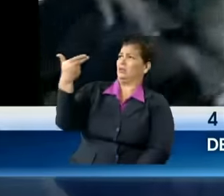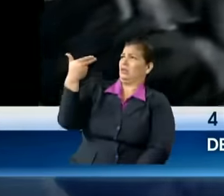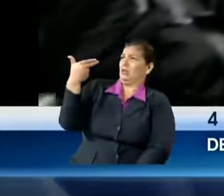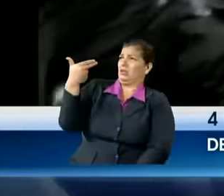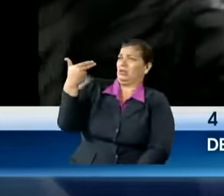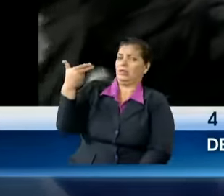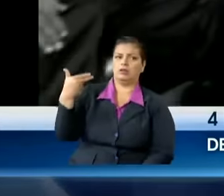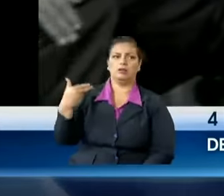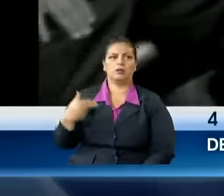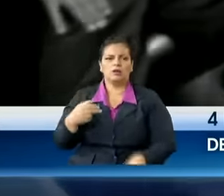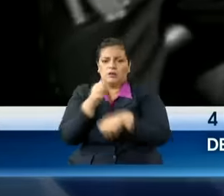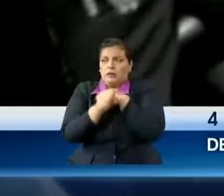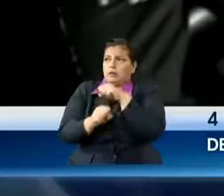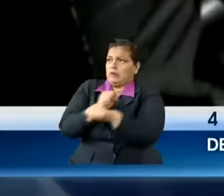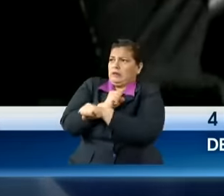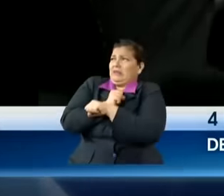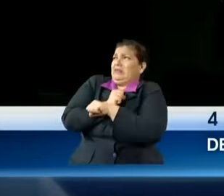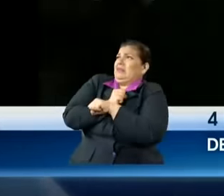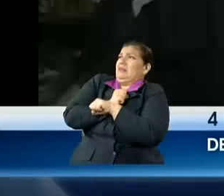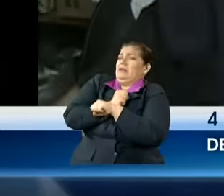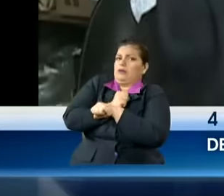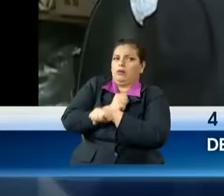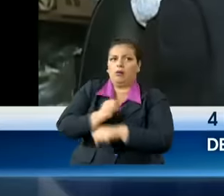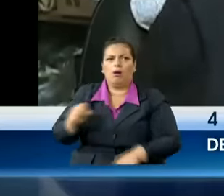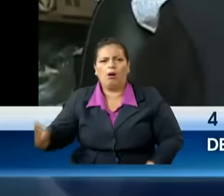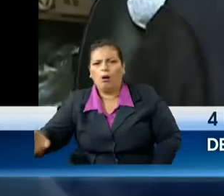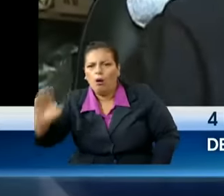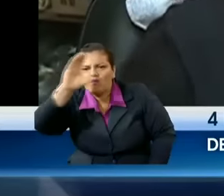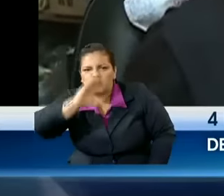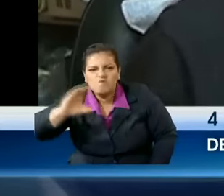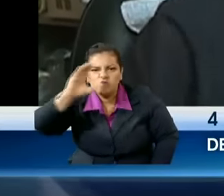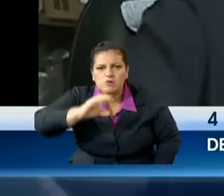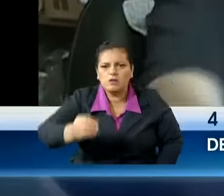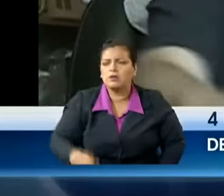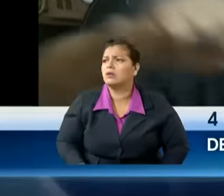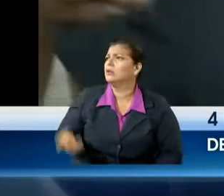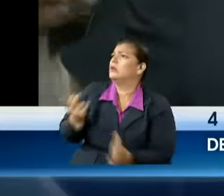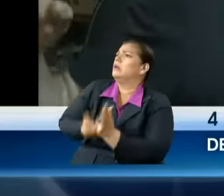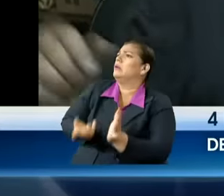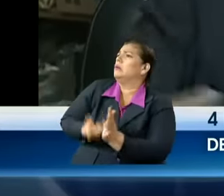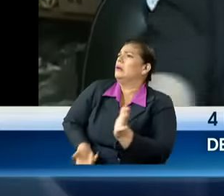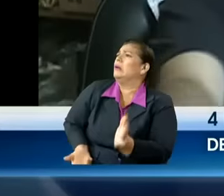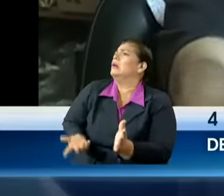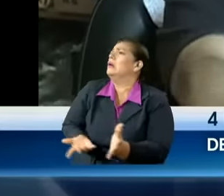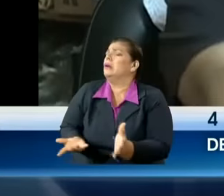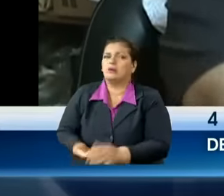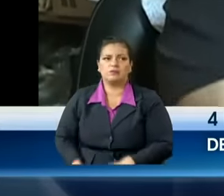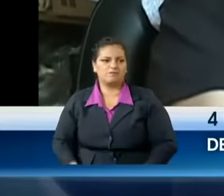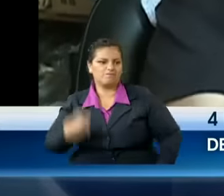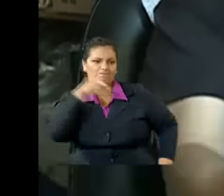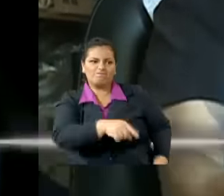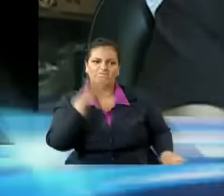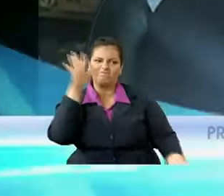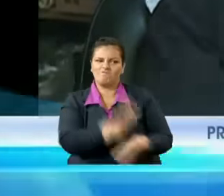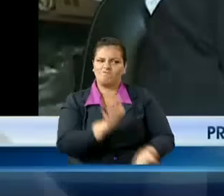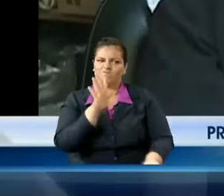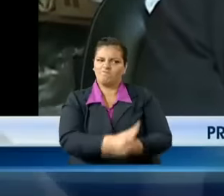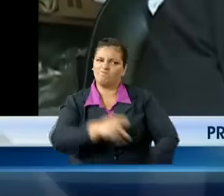buscar en los cajones. Ya, pero yo ahí le digo, ¿qué pasa? Y ahí me dice, quieto, quieto, colabora, y me saca